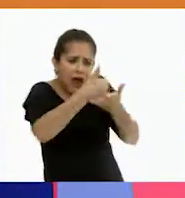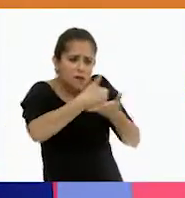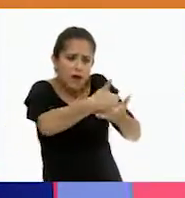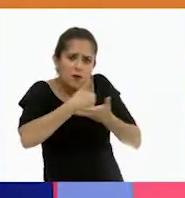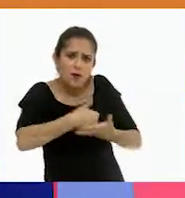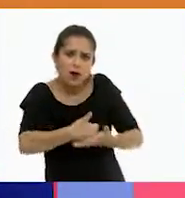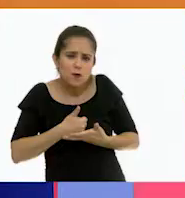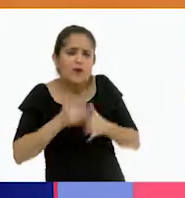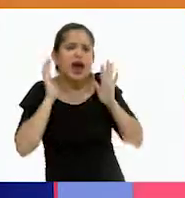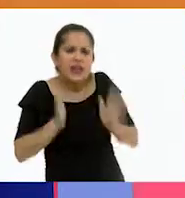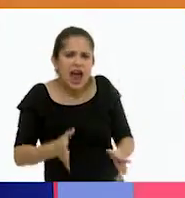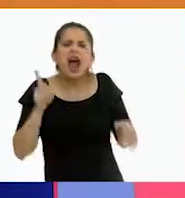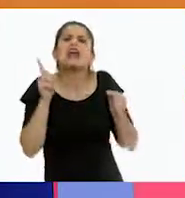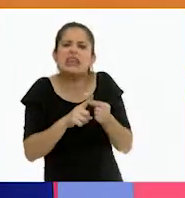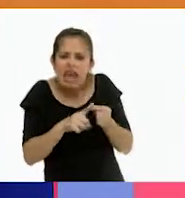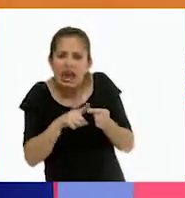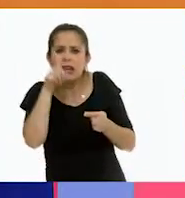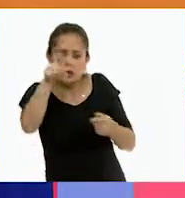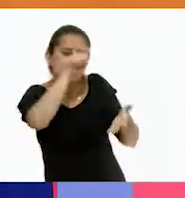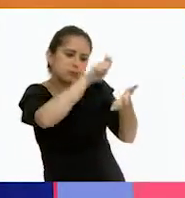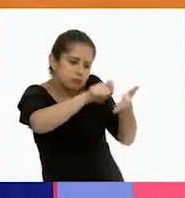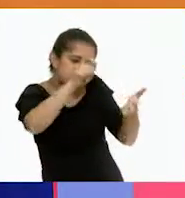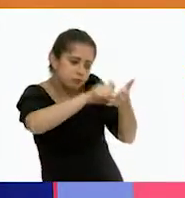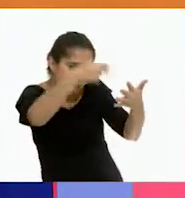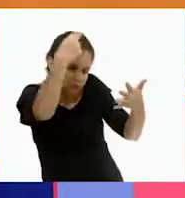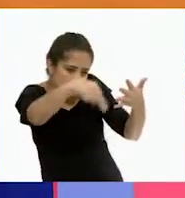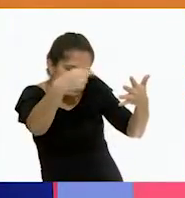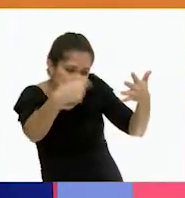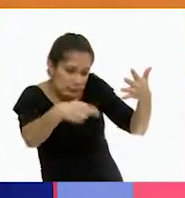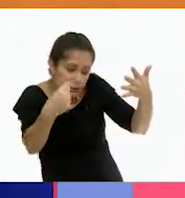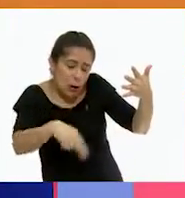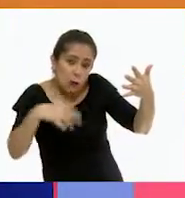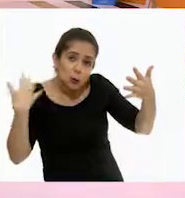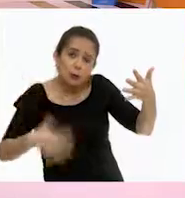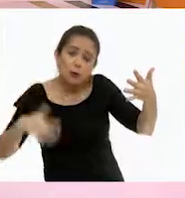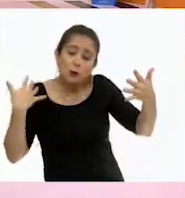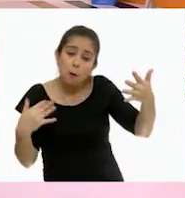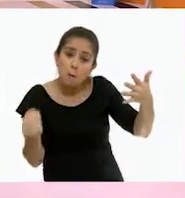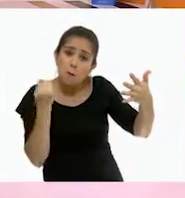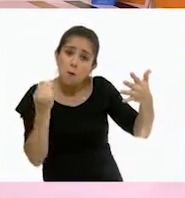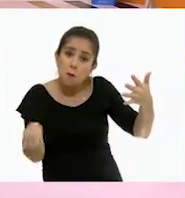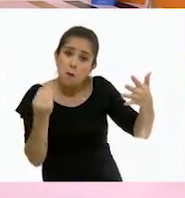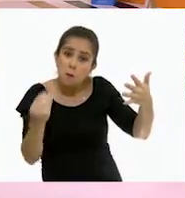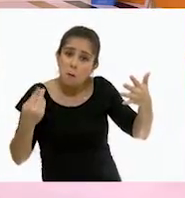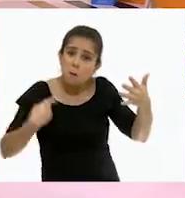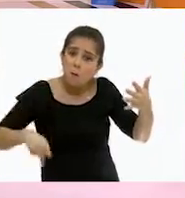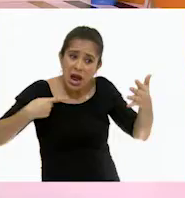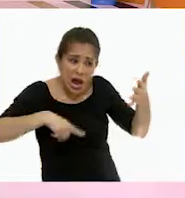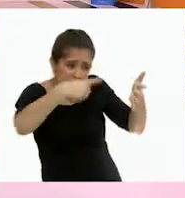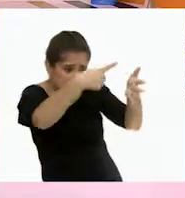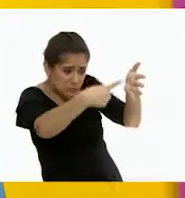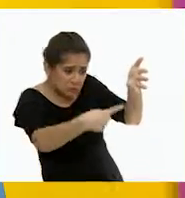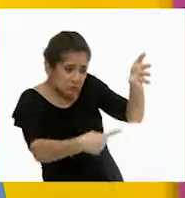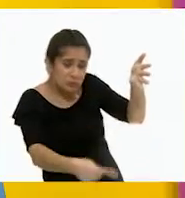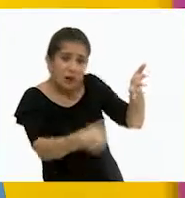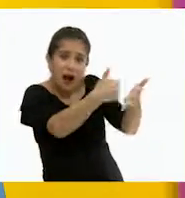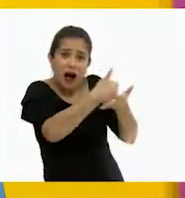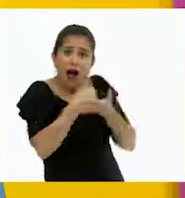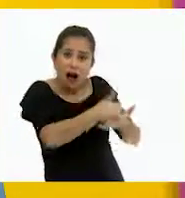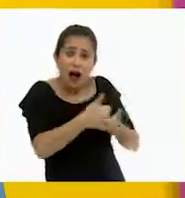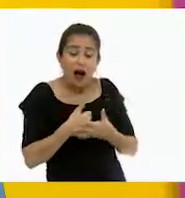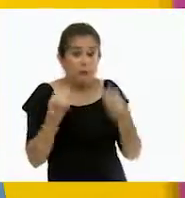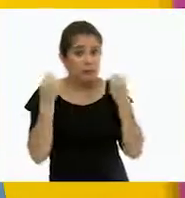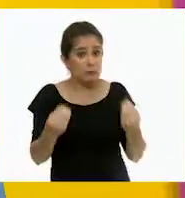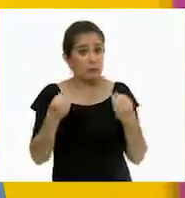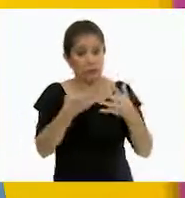tenemos claro, pero vamos descubriendo cuántas personas y cuántas nos ayudan y seguramente la lista va a ser